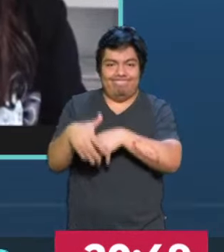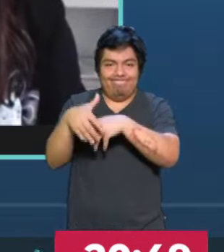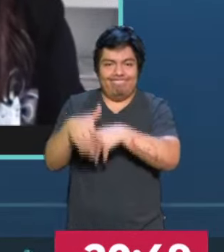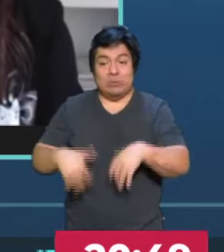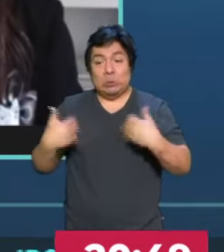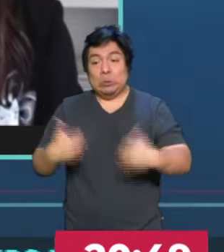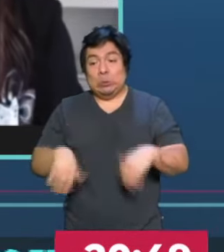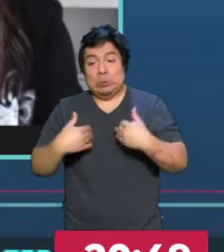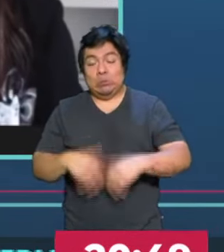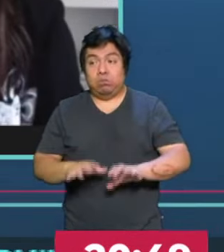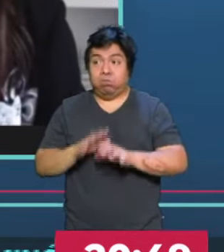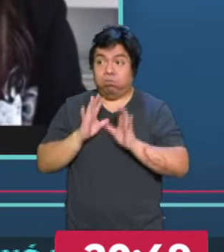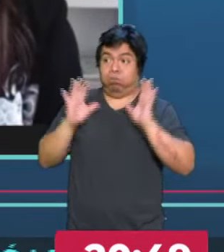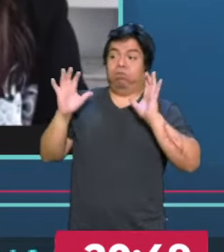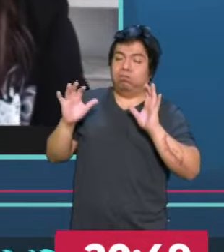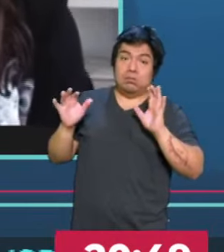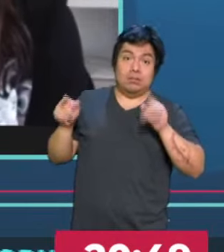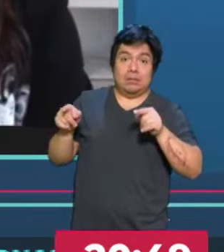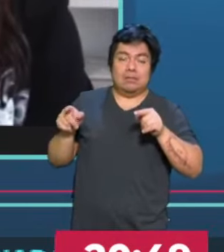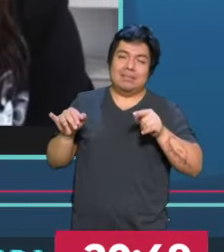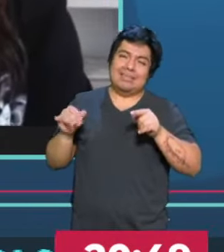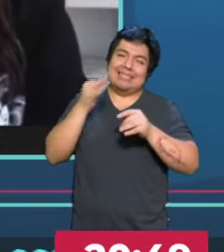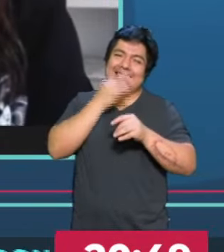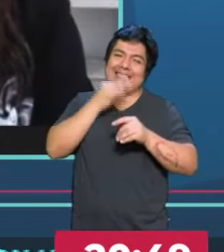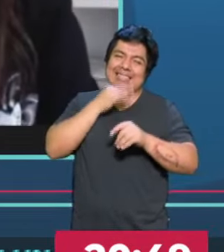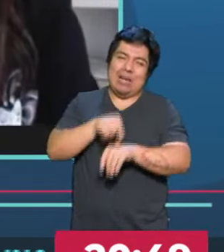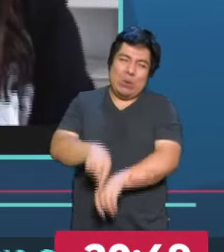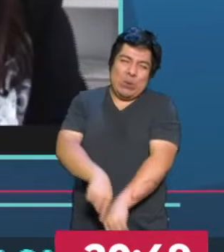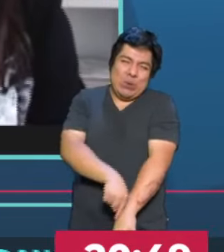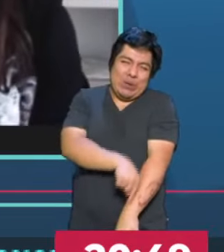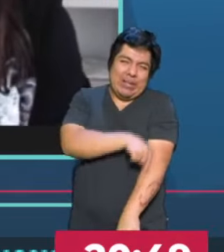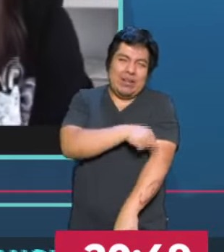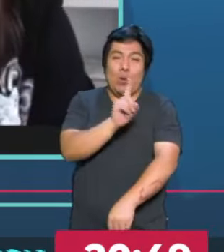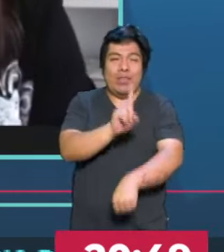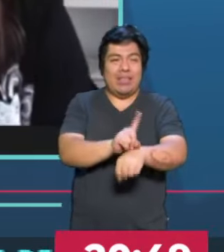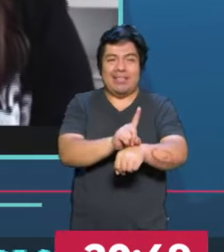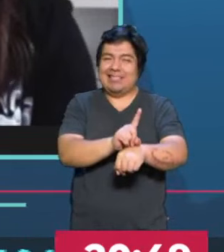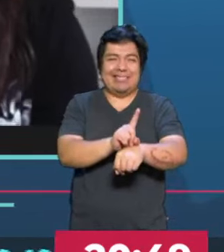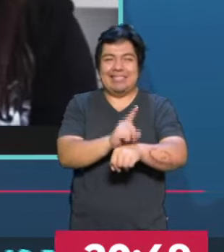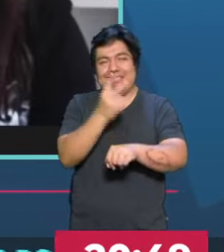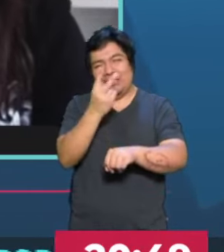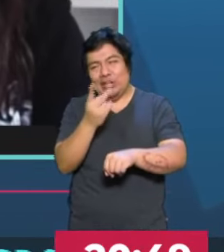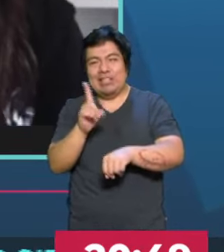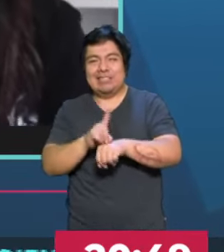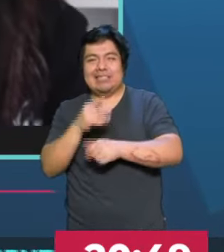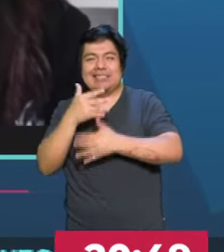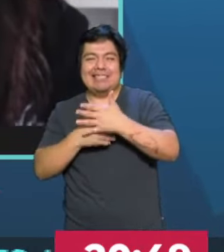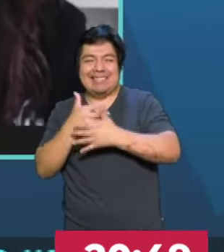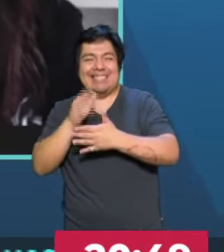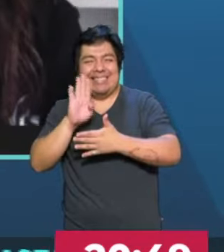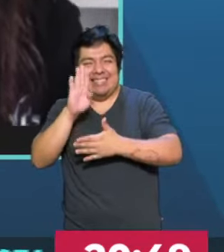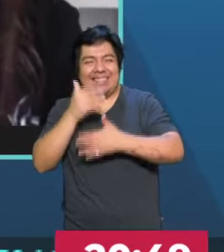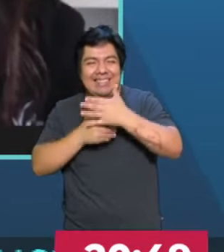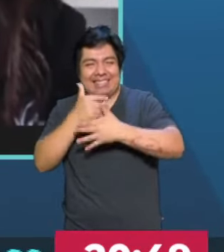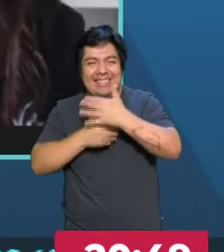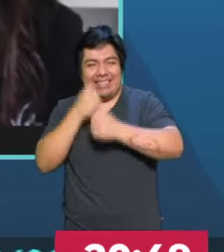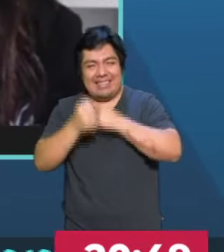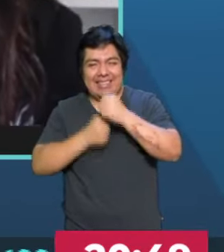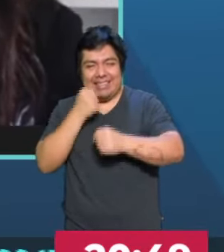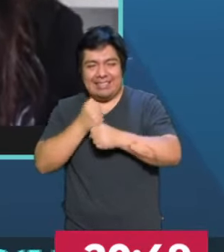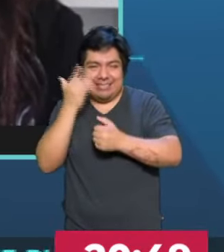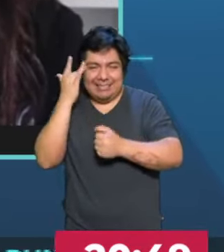algo muy espectacular, porque además se vuelve una fiesta larga, ¿no? No es nada más de un día, sino te la sigues como los 15 años de la sobrina.